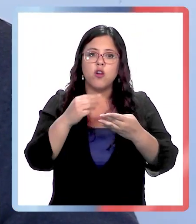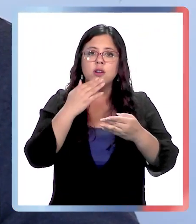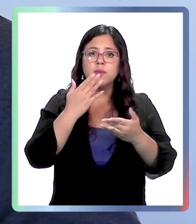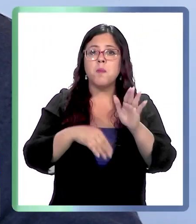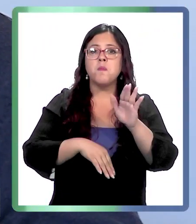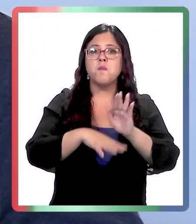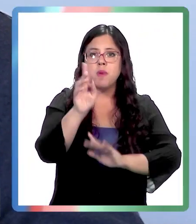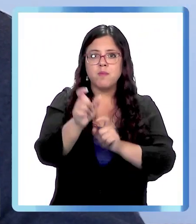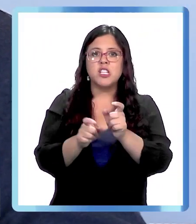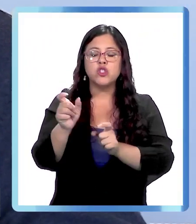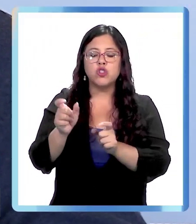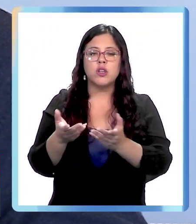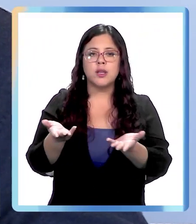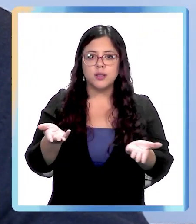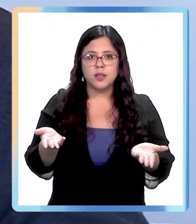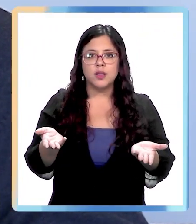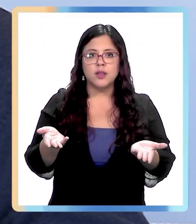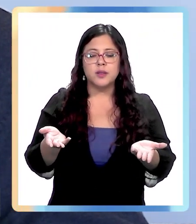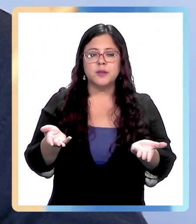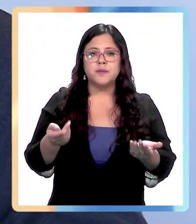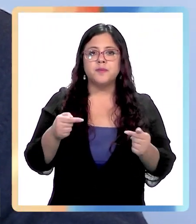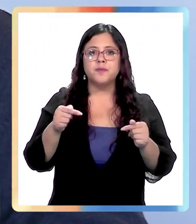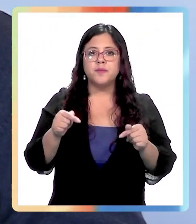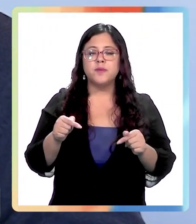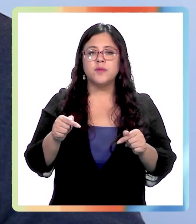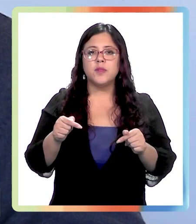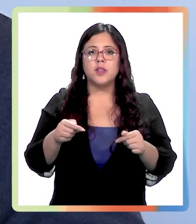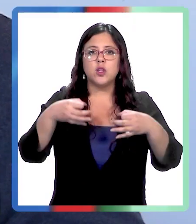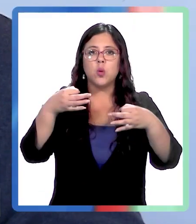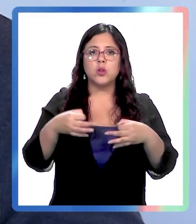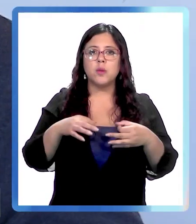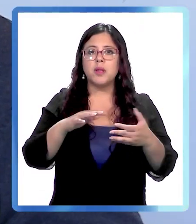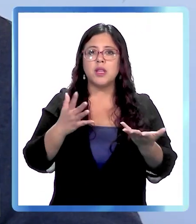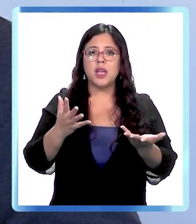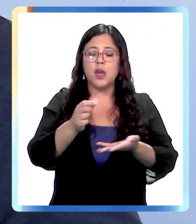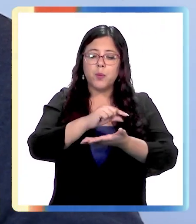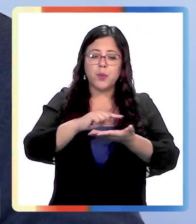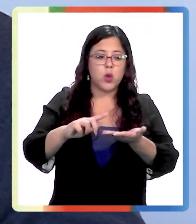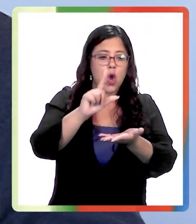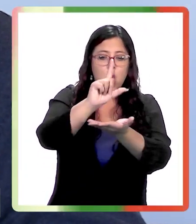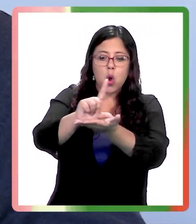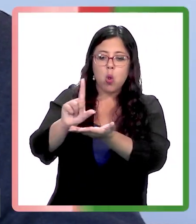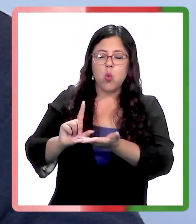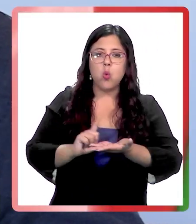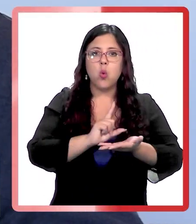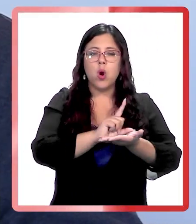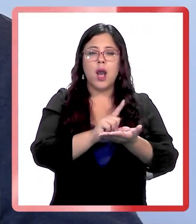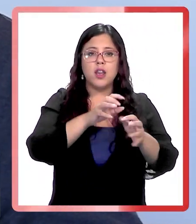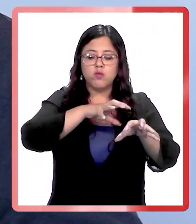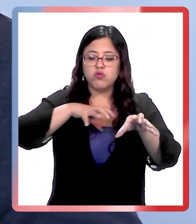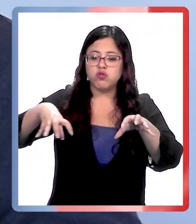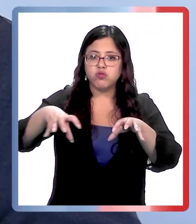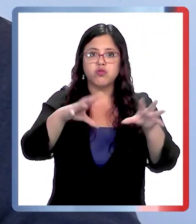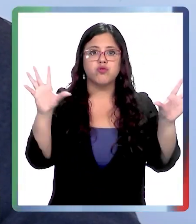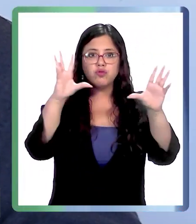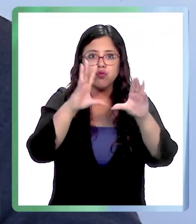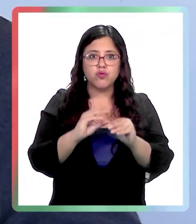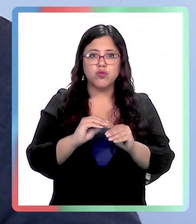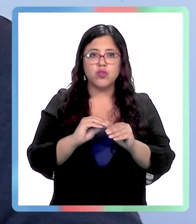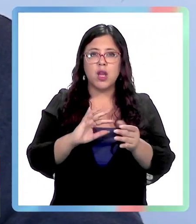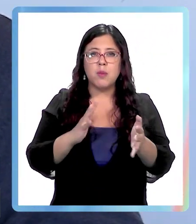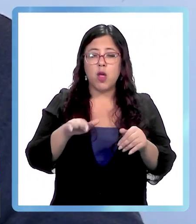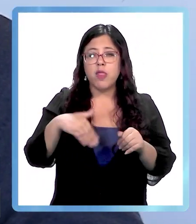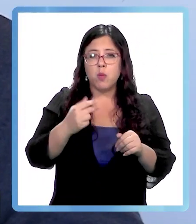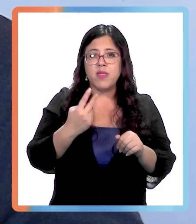han elevado las dotaciones, tenemos la contingencia en torno a aumentar los puntos en la noche, después